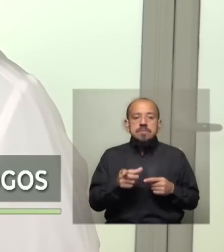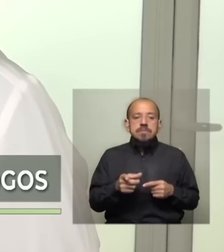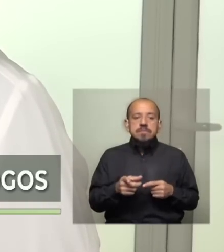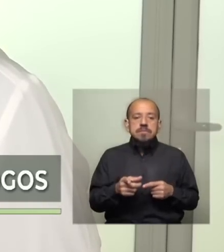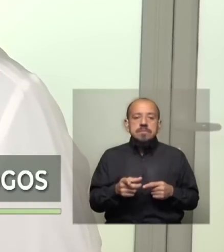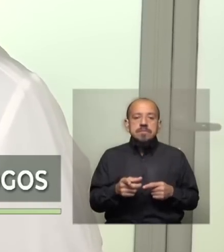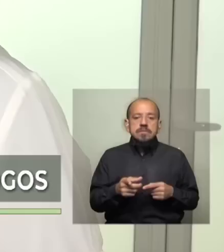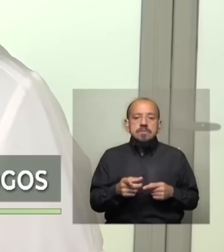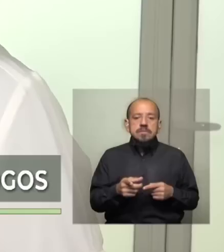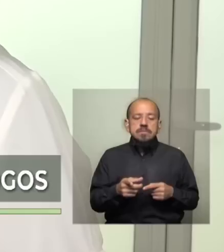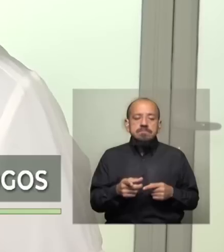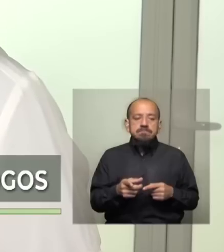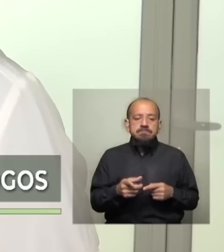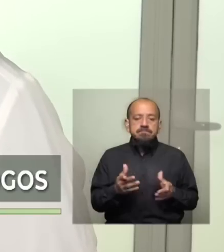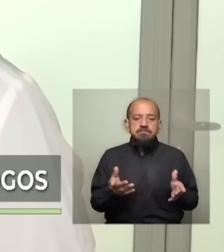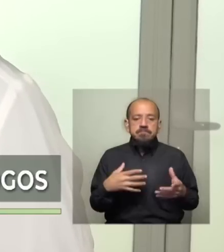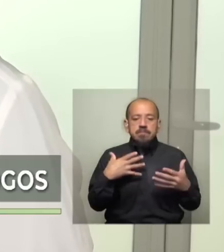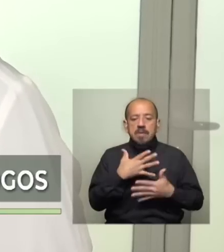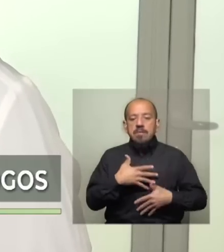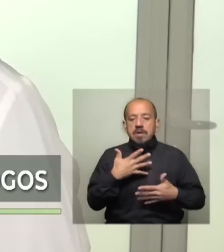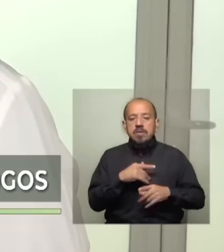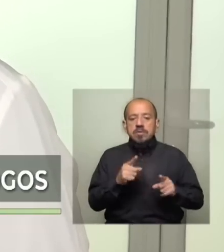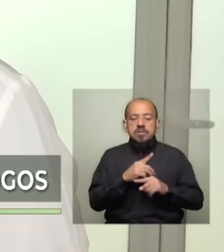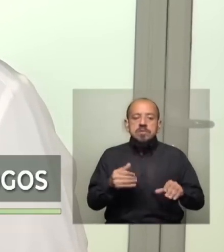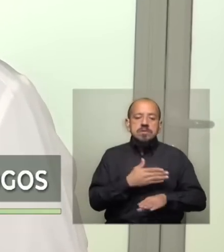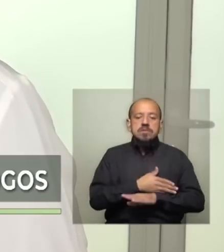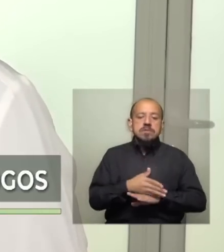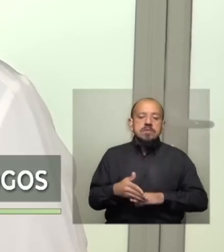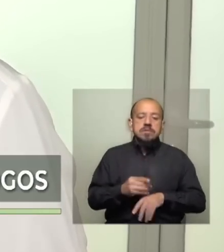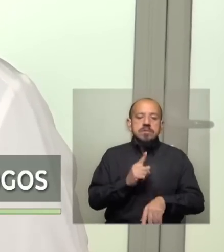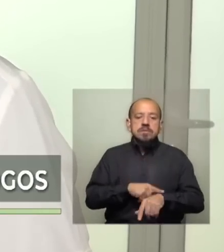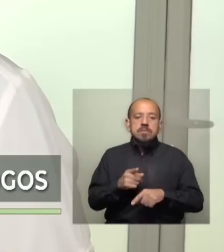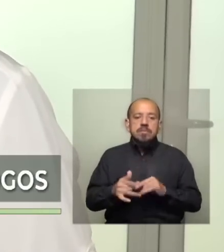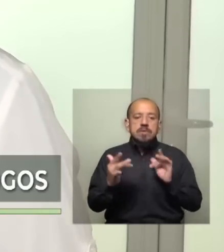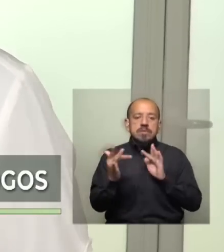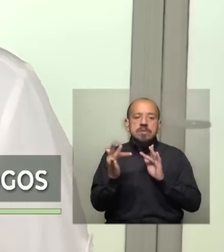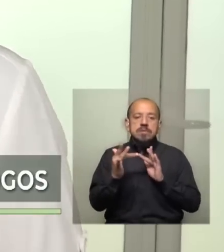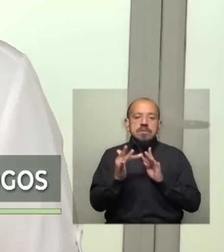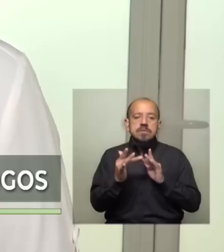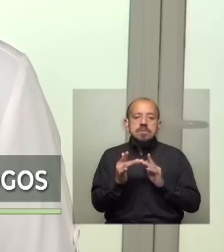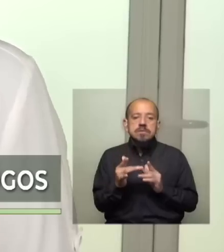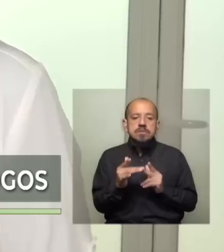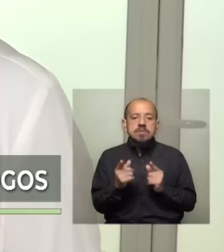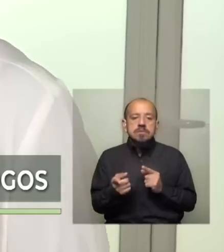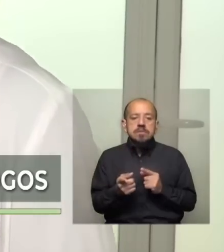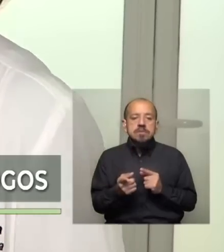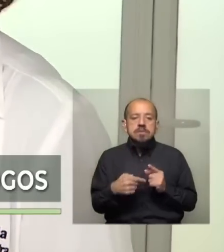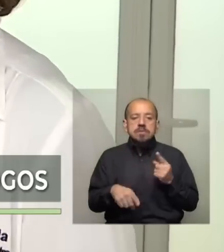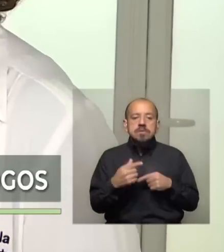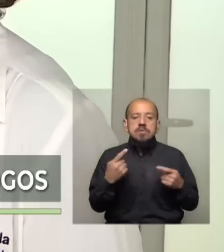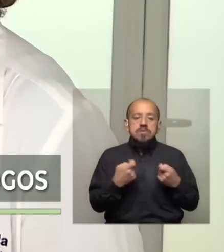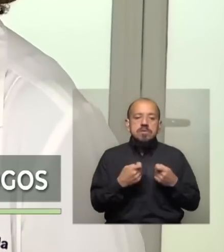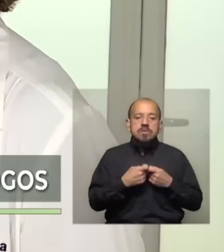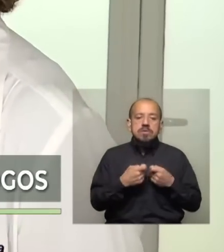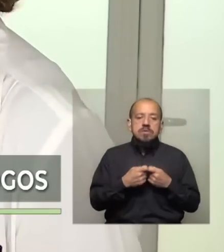no no baños no tan prolongados por ejemplo con menos tiempo para tener menos contacto Sí en la sociedad de hematología